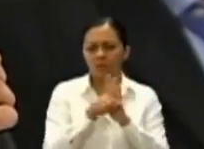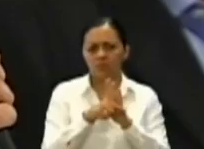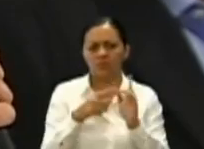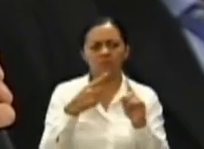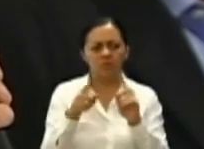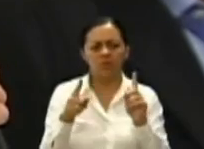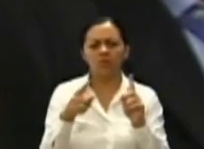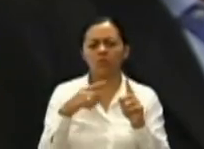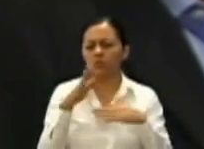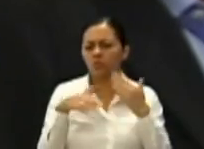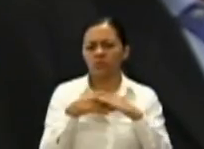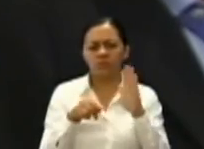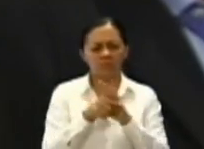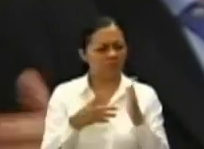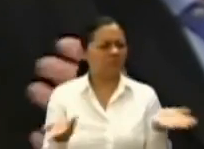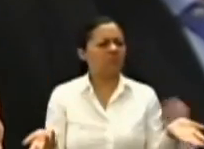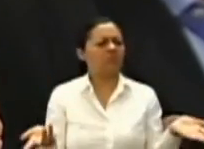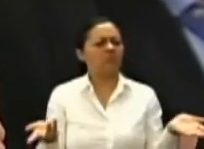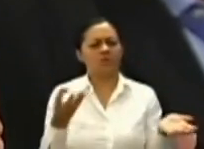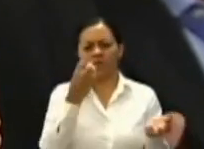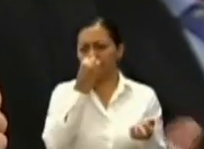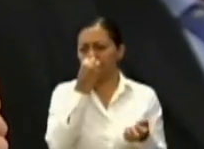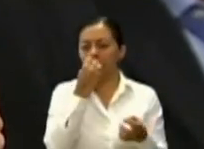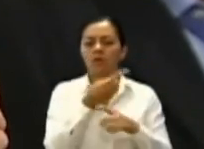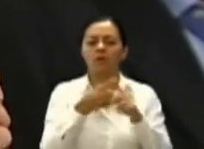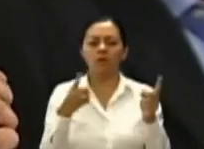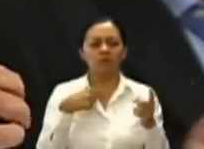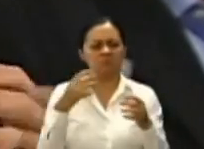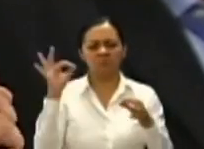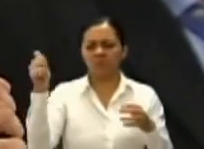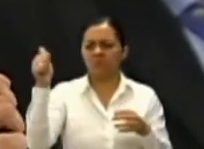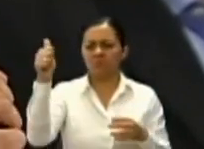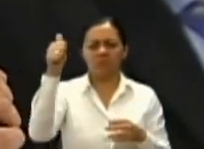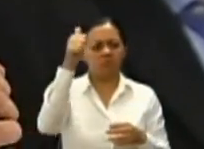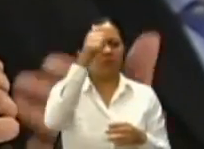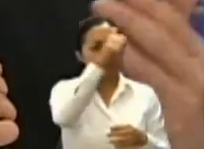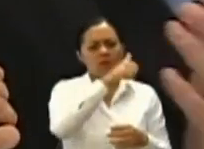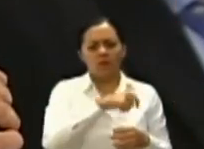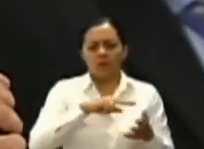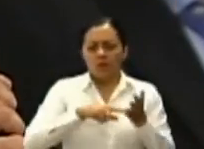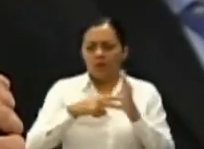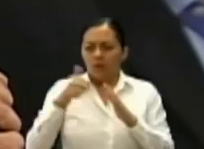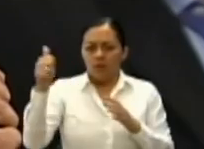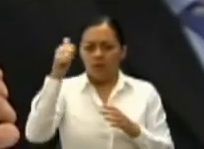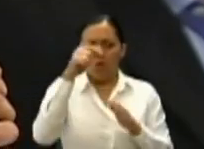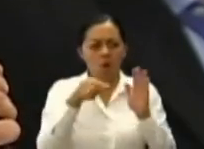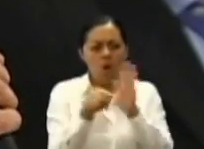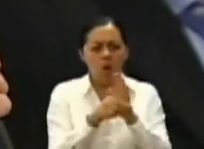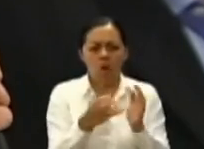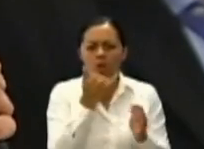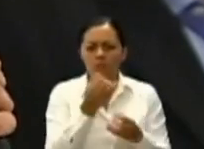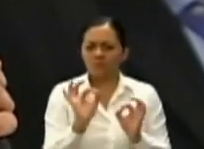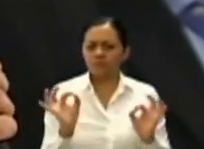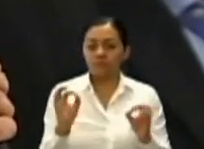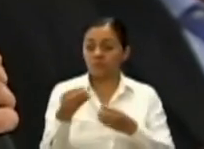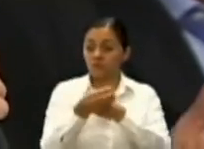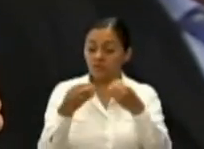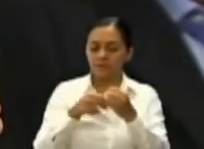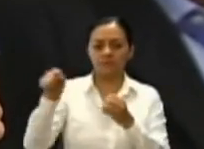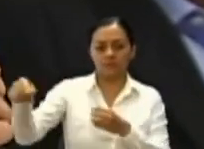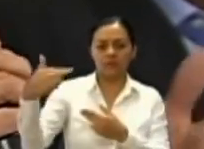apliquen los protocolos adecuadamente y para un ciudadano para una ciudadana es difícil saber si es que el el resultado negativo